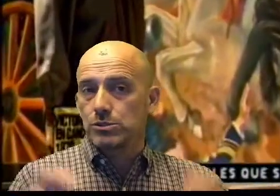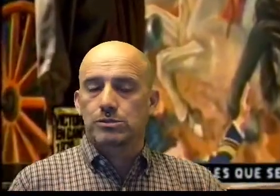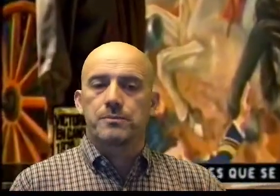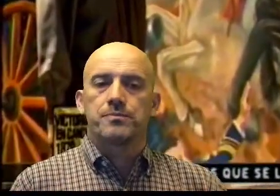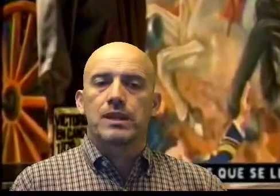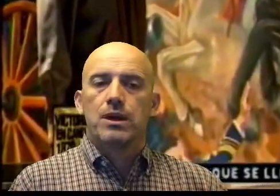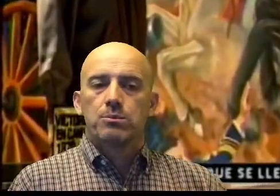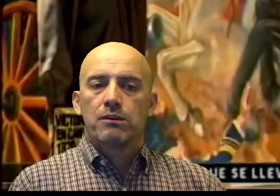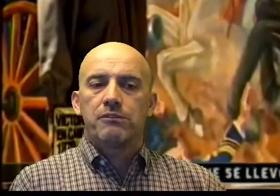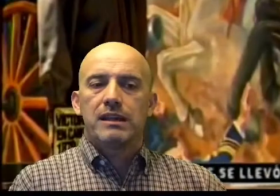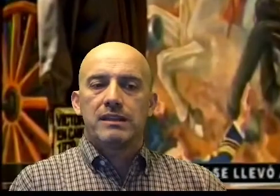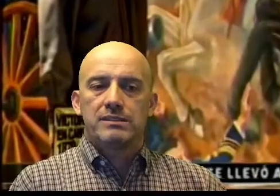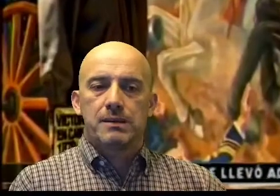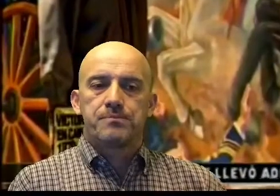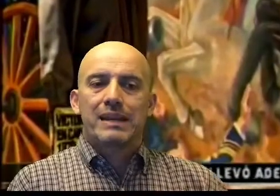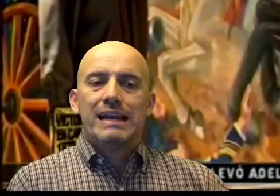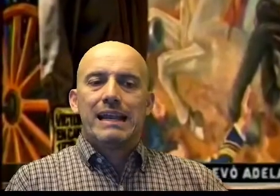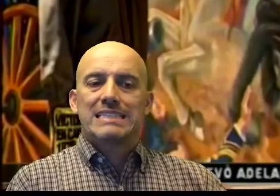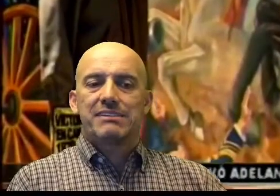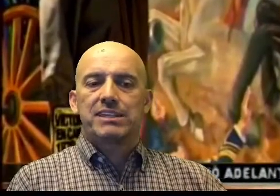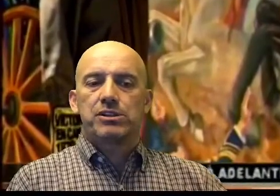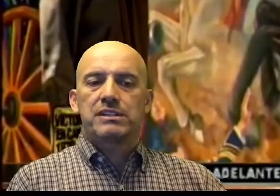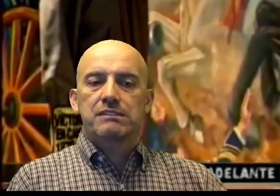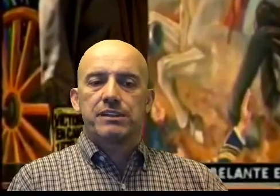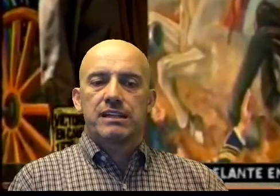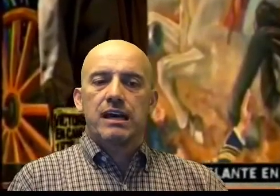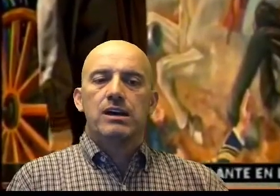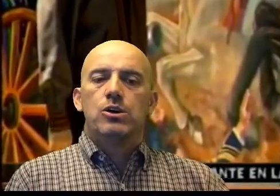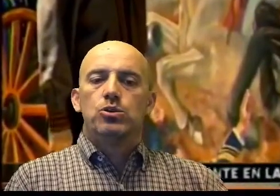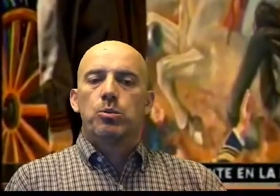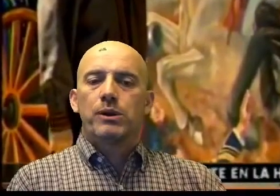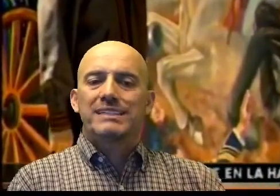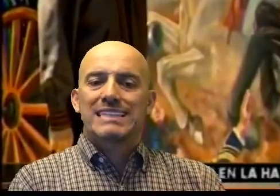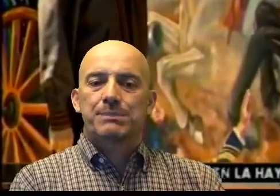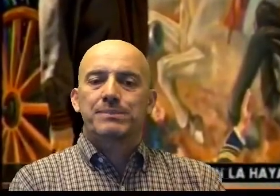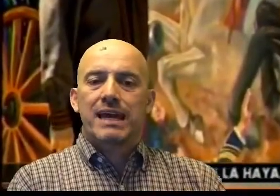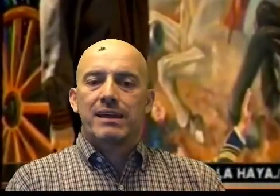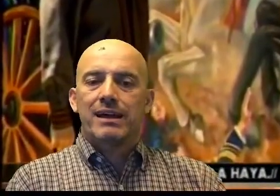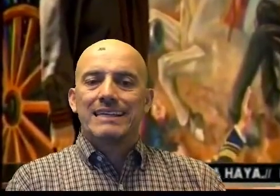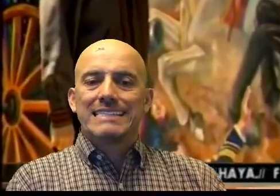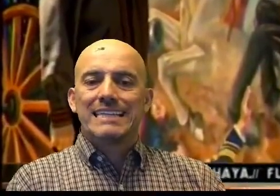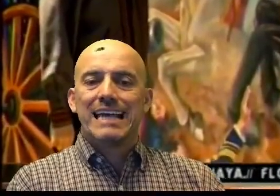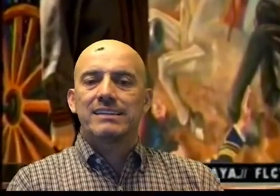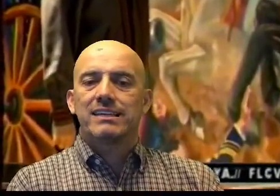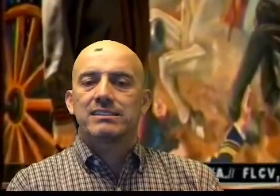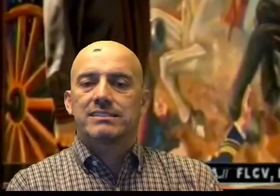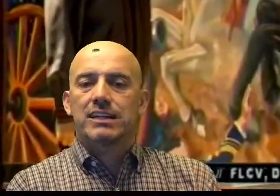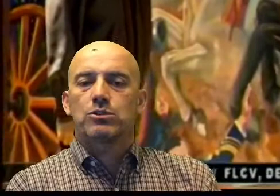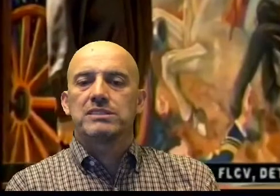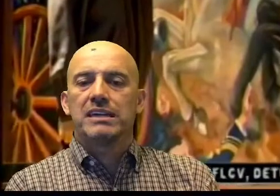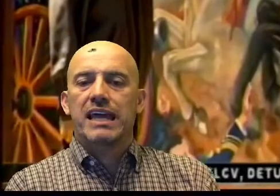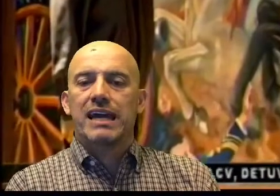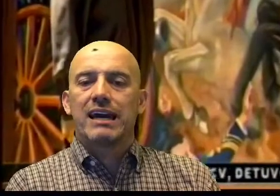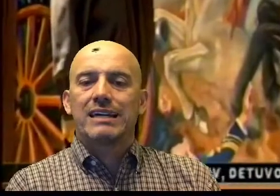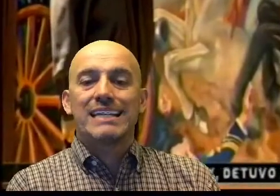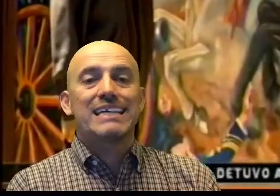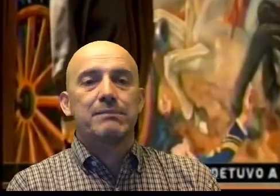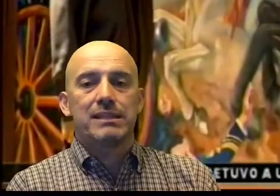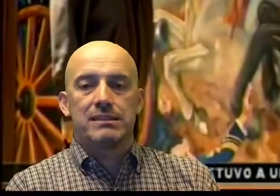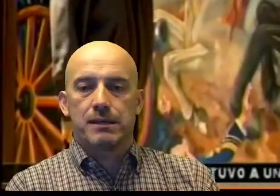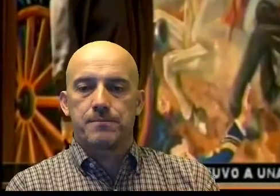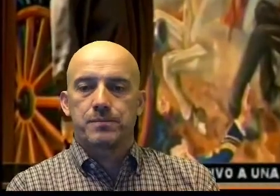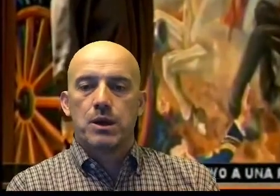estos argumentos pues bien él dice la aceleración está referida no puede ser aceptada sin antes ser considerada